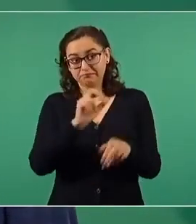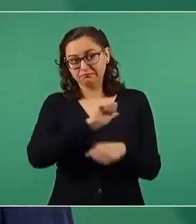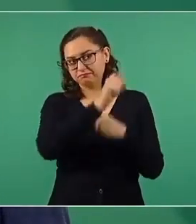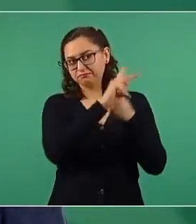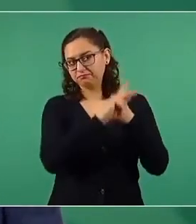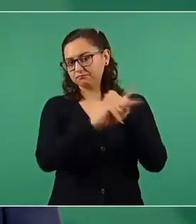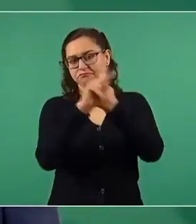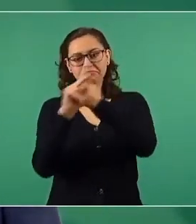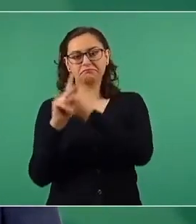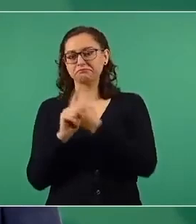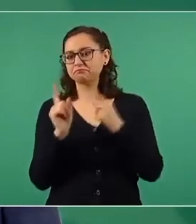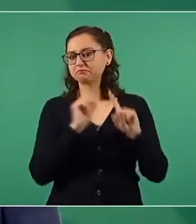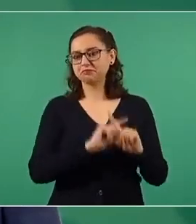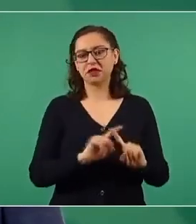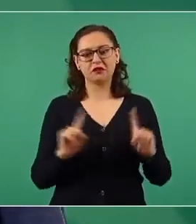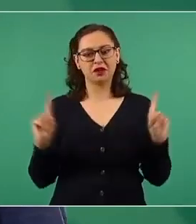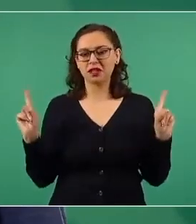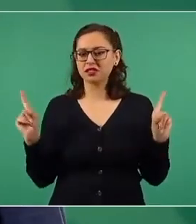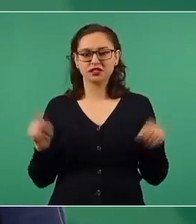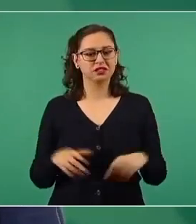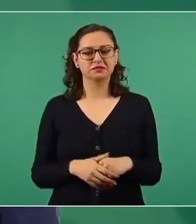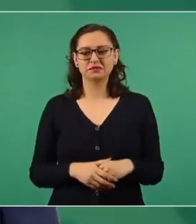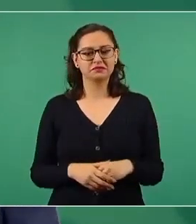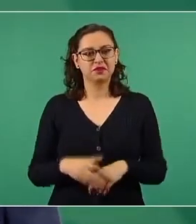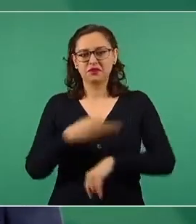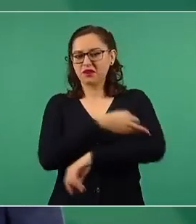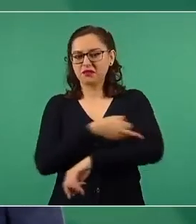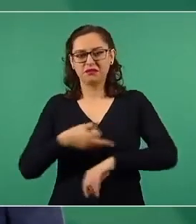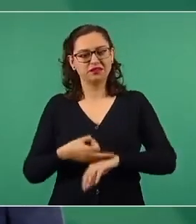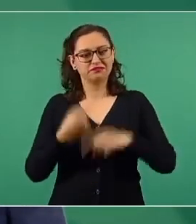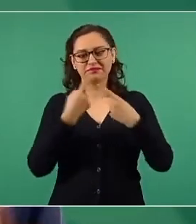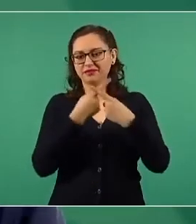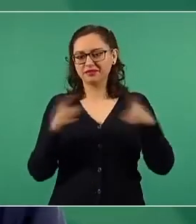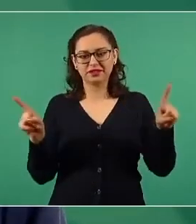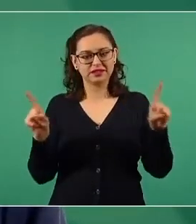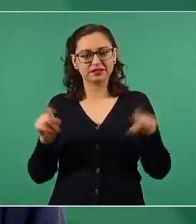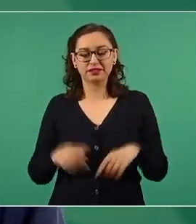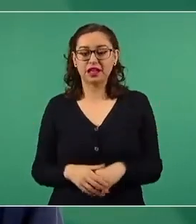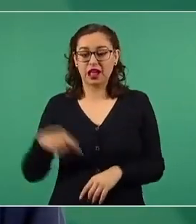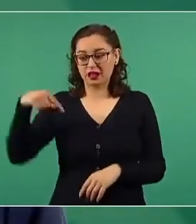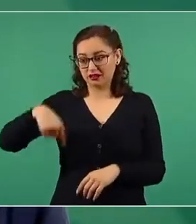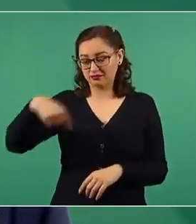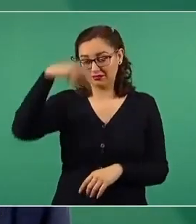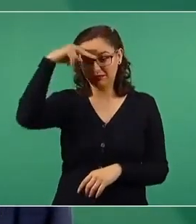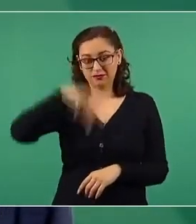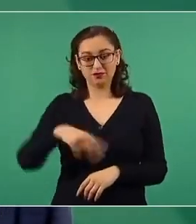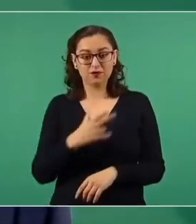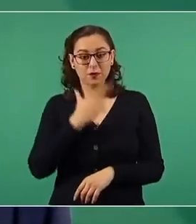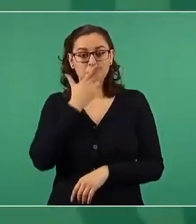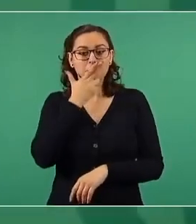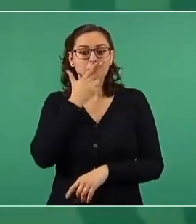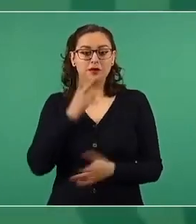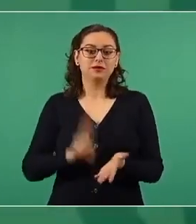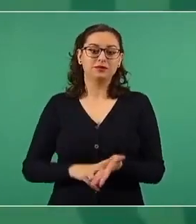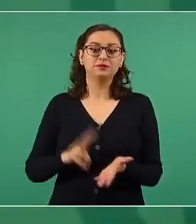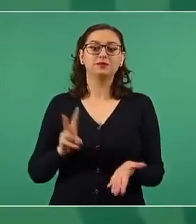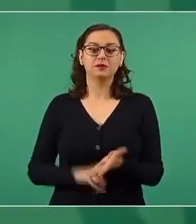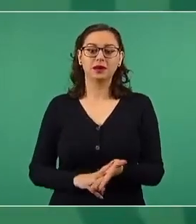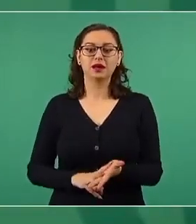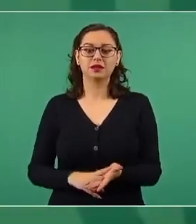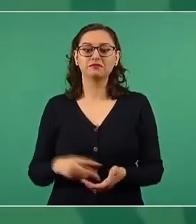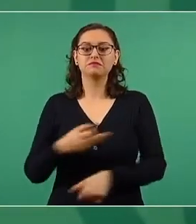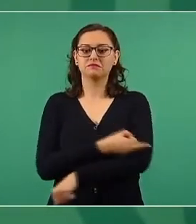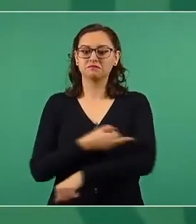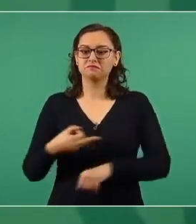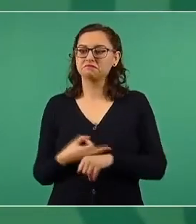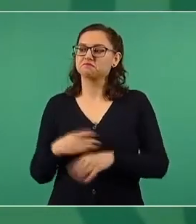otros países. No es lo mismo. Eso es un tesoro que nosotros tenemos, la solidaridad,